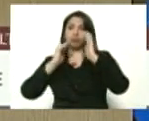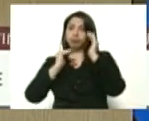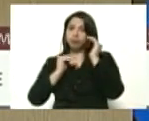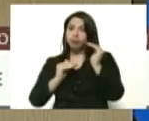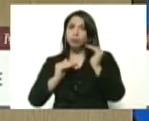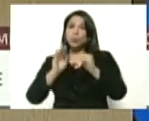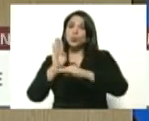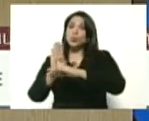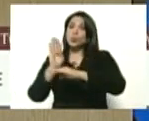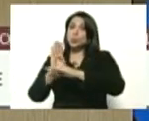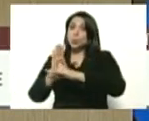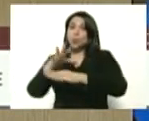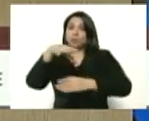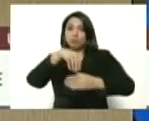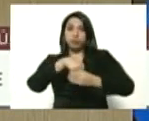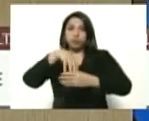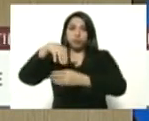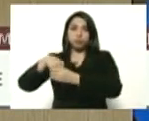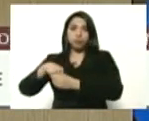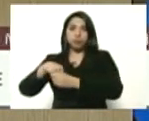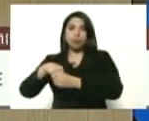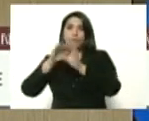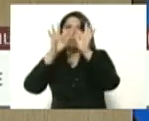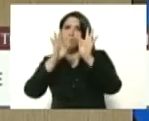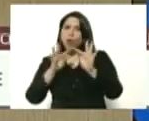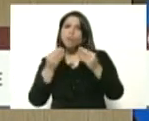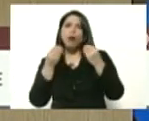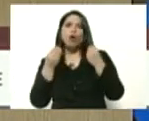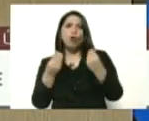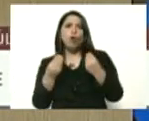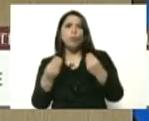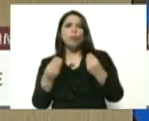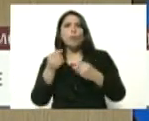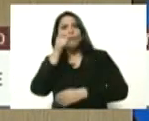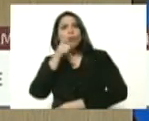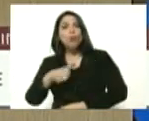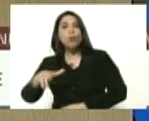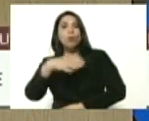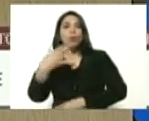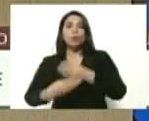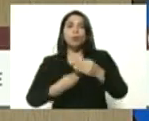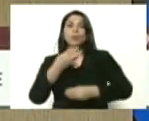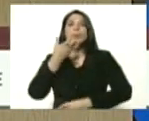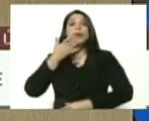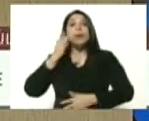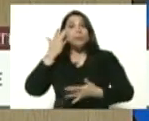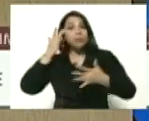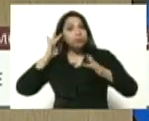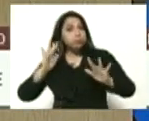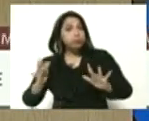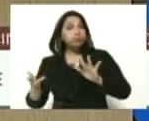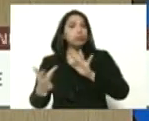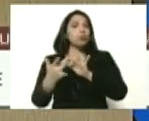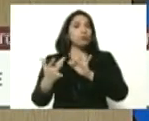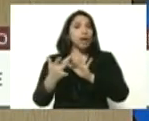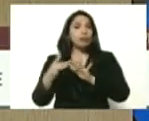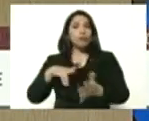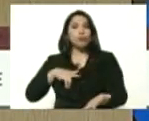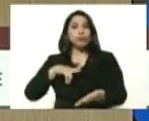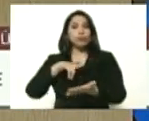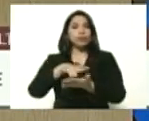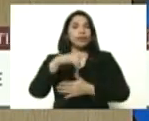y cuidando la cuarentena de la manera como todo el pueblo lo está haciendo, en el caso de contacto con los viajeros internacionales,